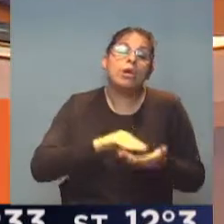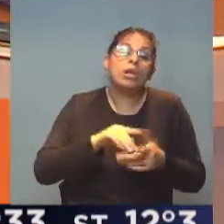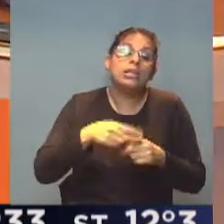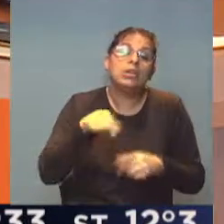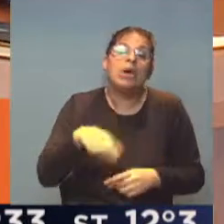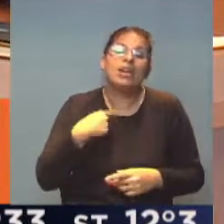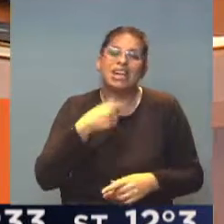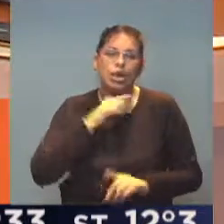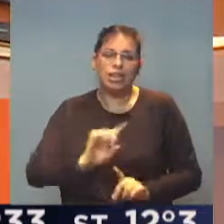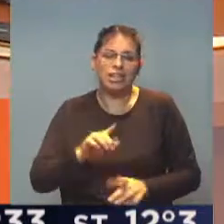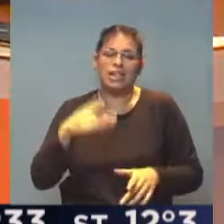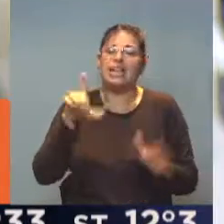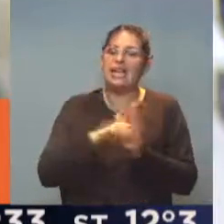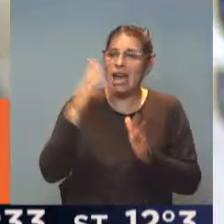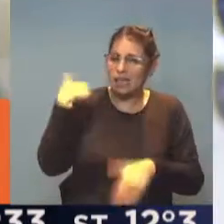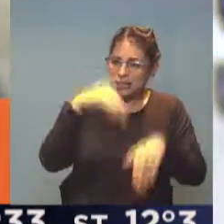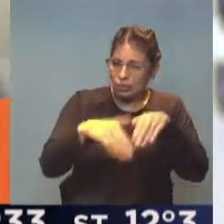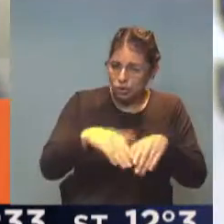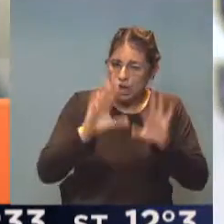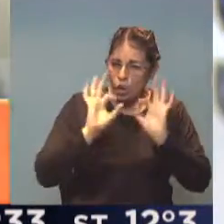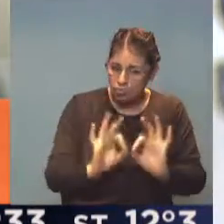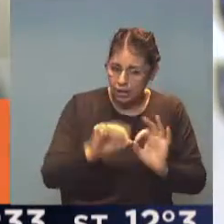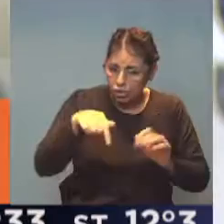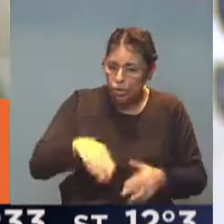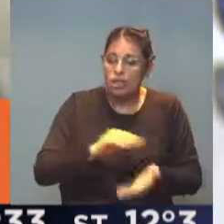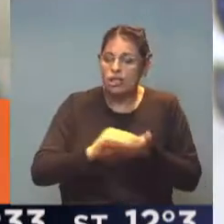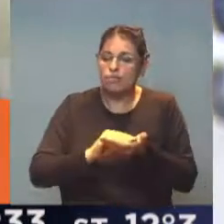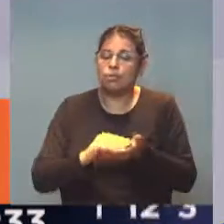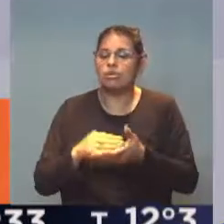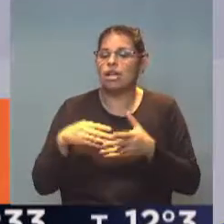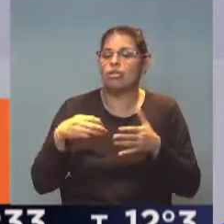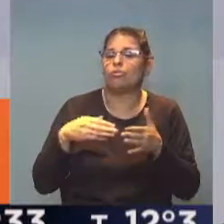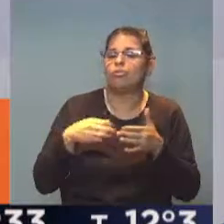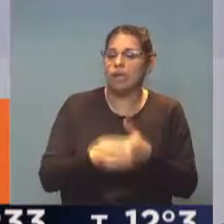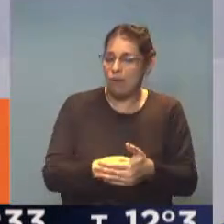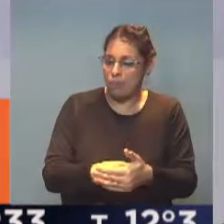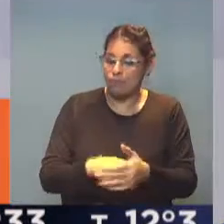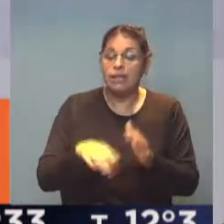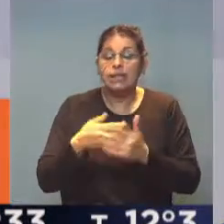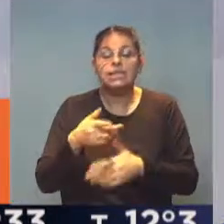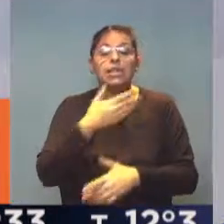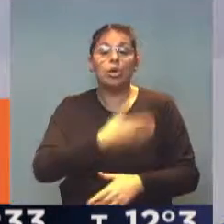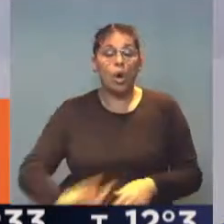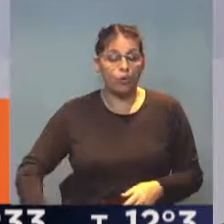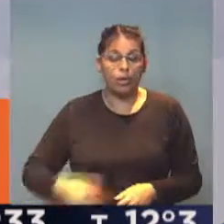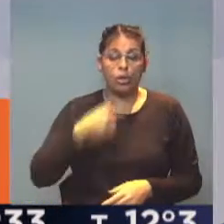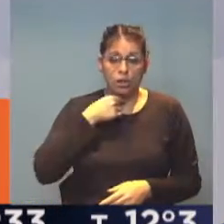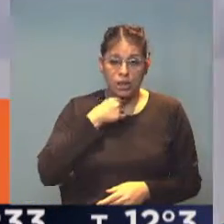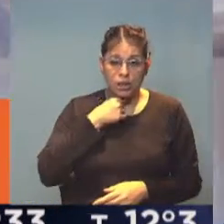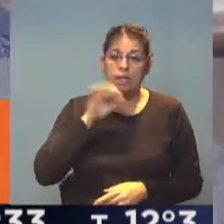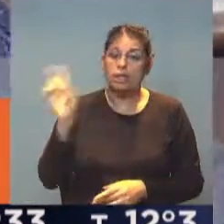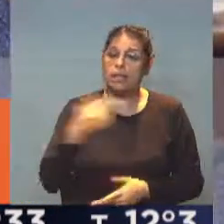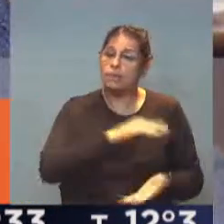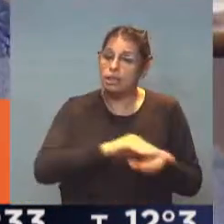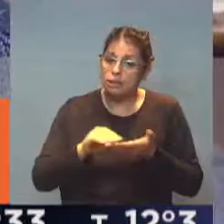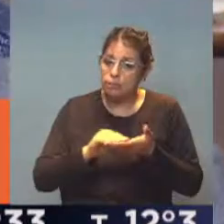sea ley. Se votó por unanimidad y hoy se frenan diputados. Si hay intención por parte del oficialismo y de todos los diputados